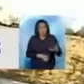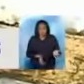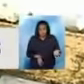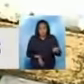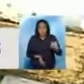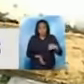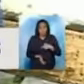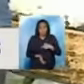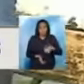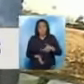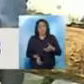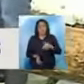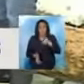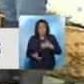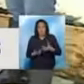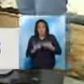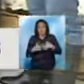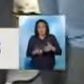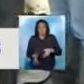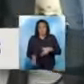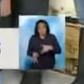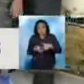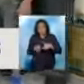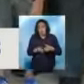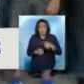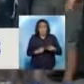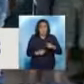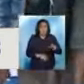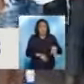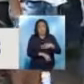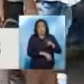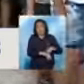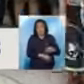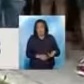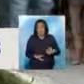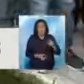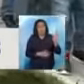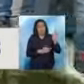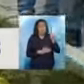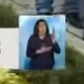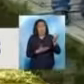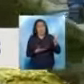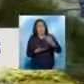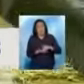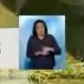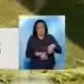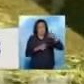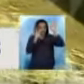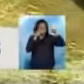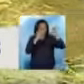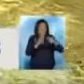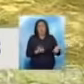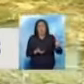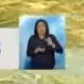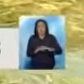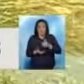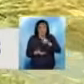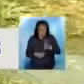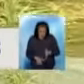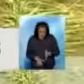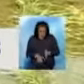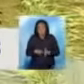estamos botando agua continuamente, pero tú sabes la naturaleza, nuevamente llueve, nuevamente se empoza, y esto es